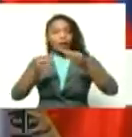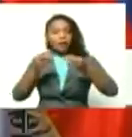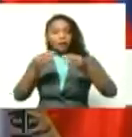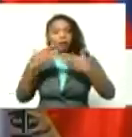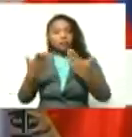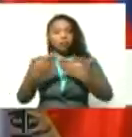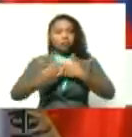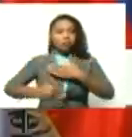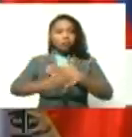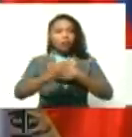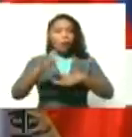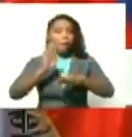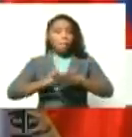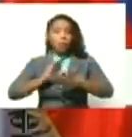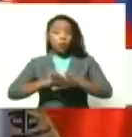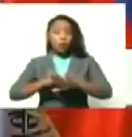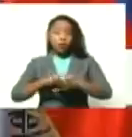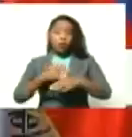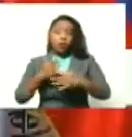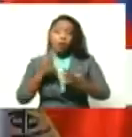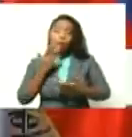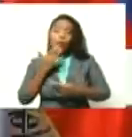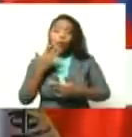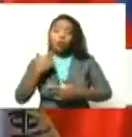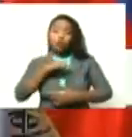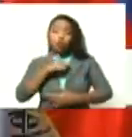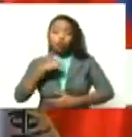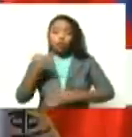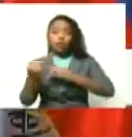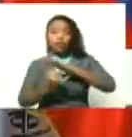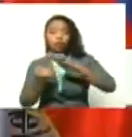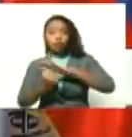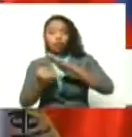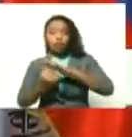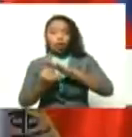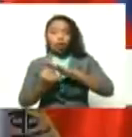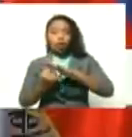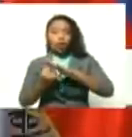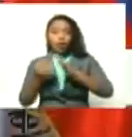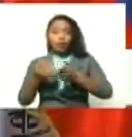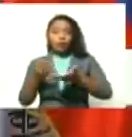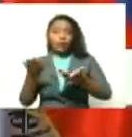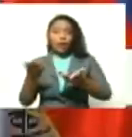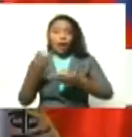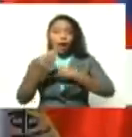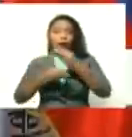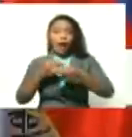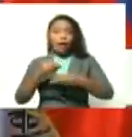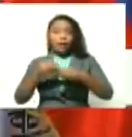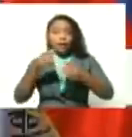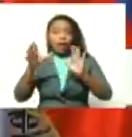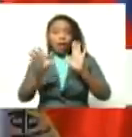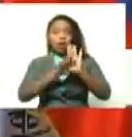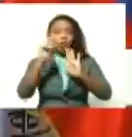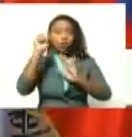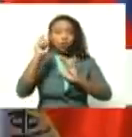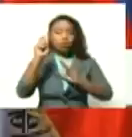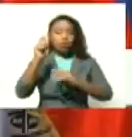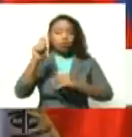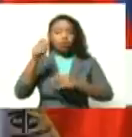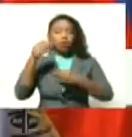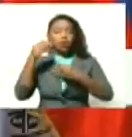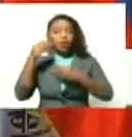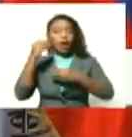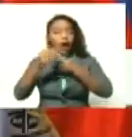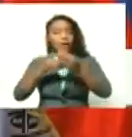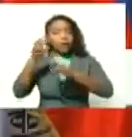adelantan, porque obviamente somos una institución jerarquizada que se rige en base a la Constitución y la ley, y si